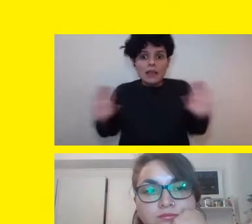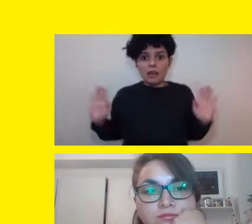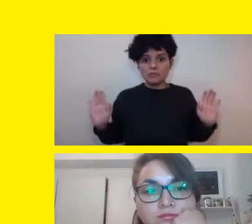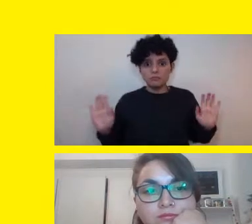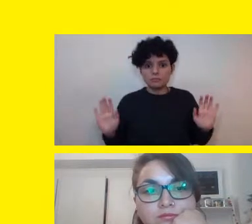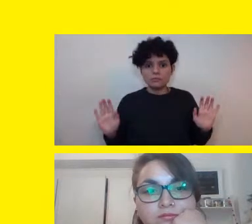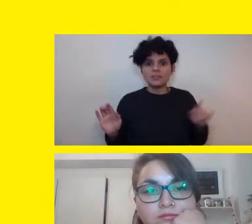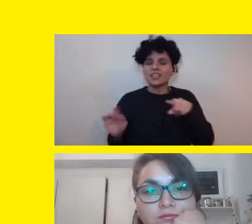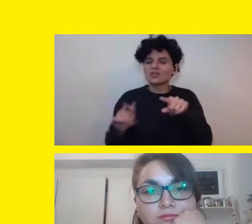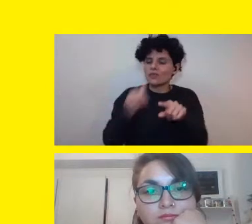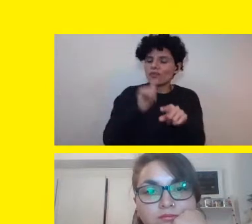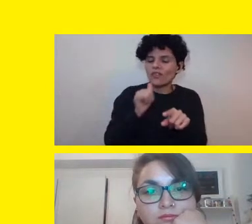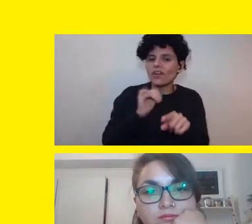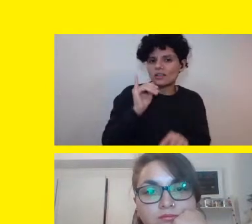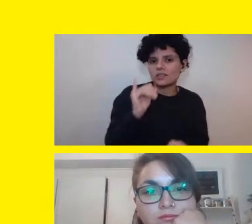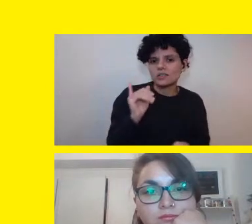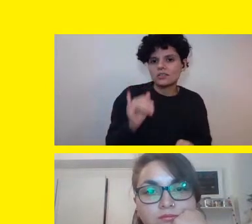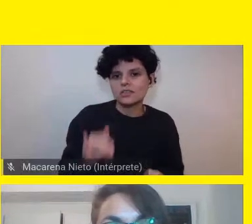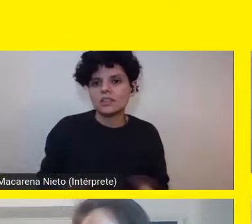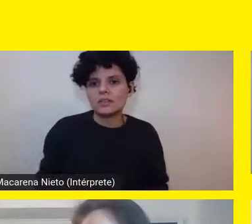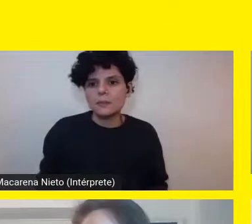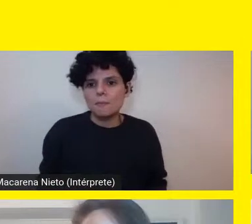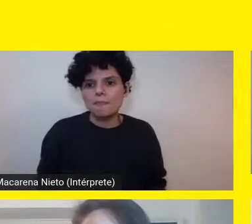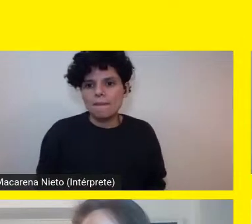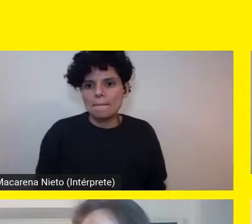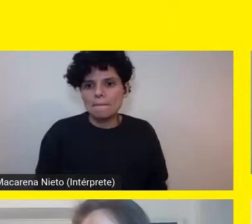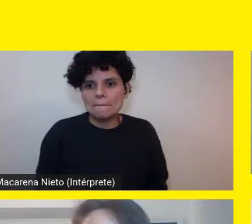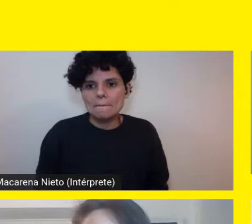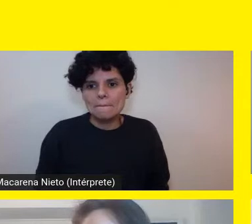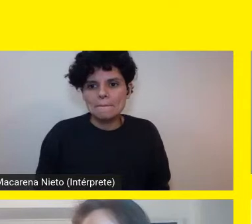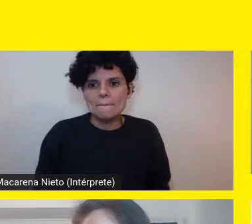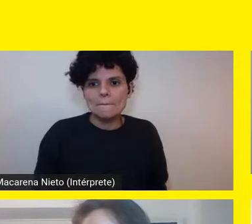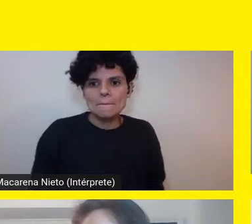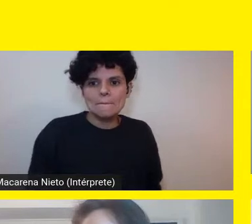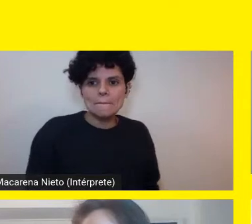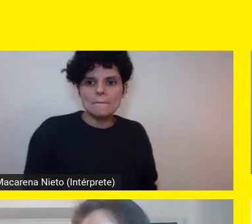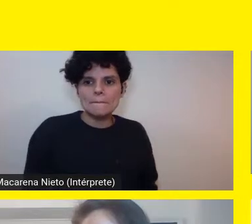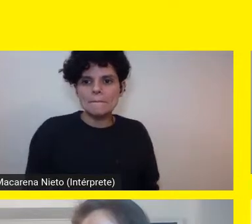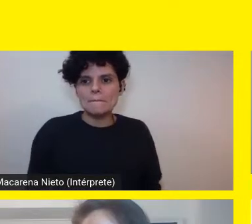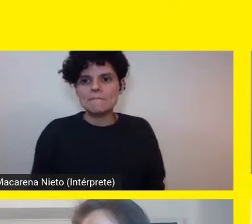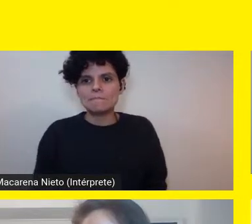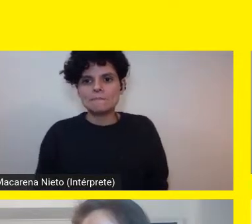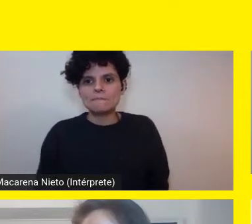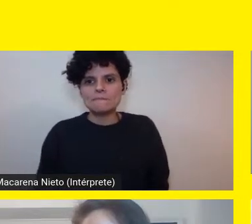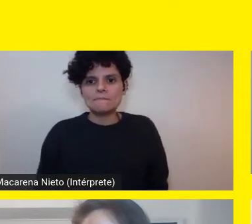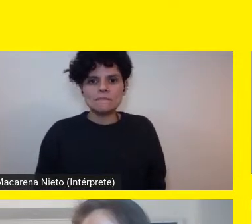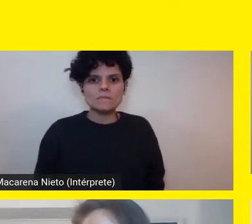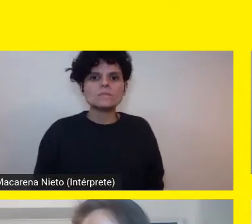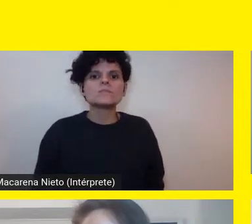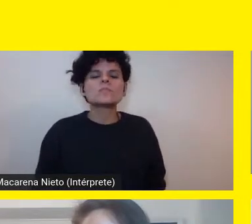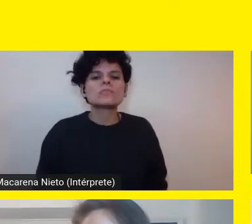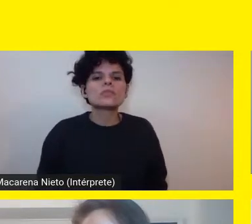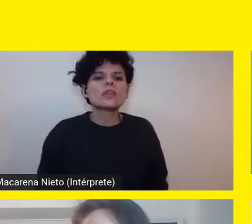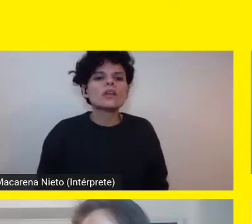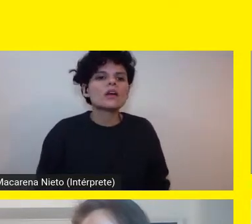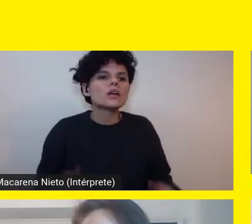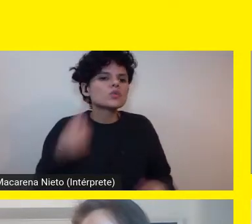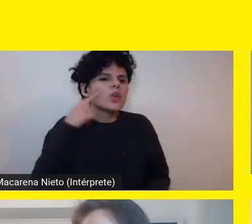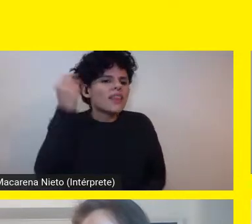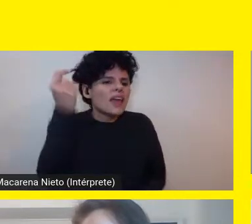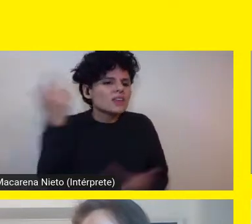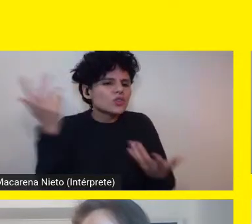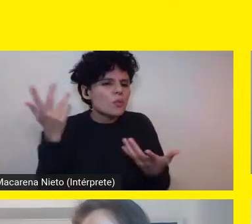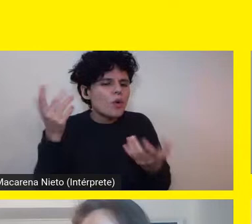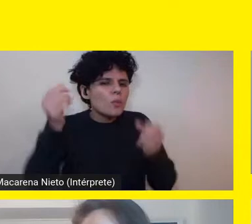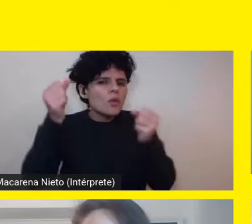estamentos. Bueno, se supone que un Plan Nacional de Derechos Humanos iba a cumplir de alguna manera una función en la cual el país pudiera avanzar en